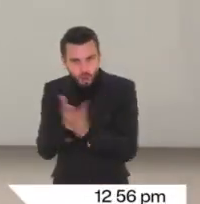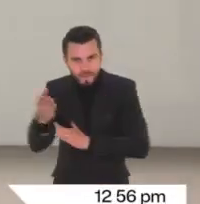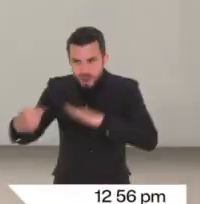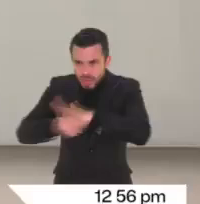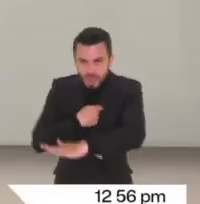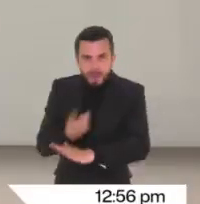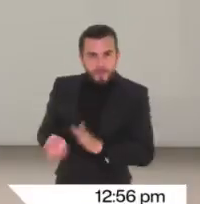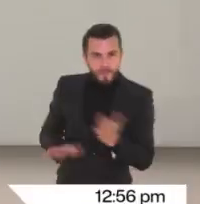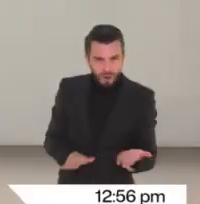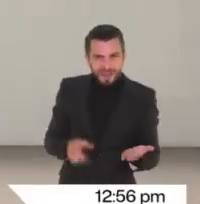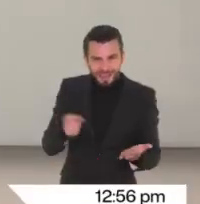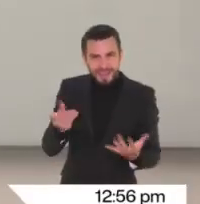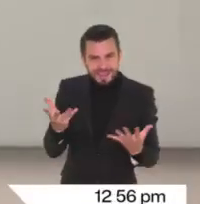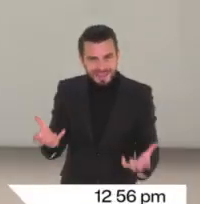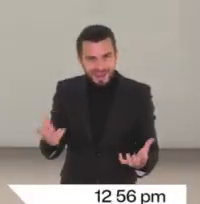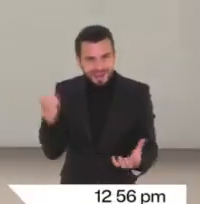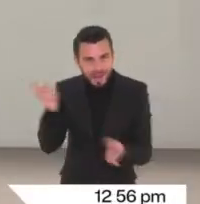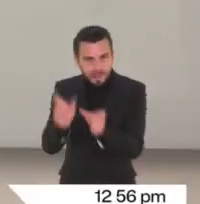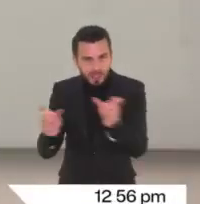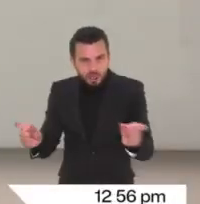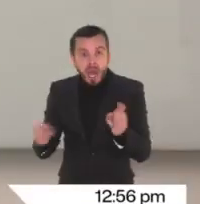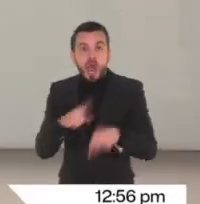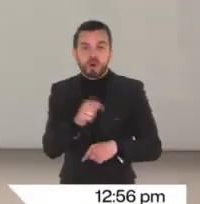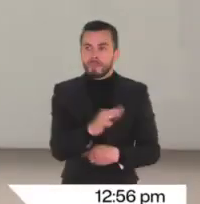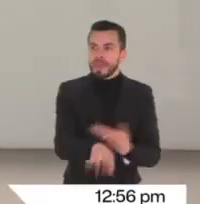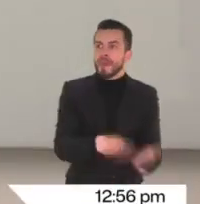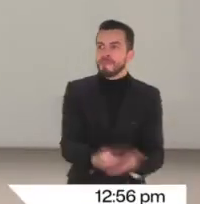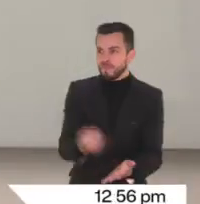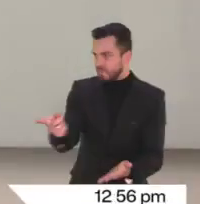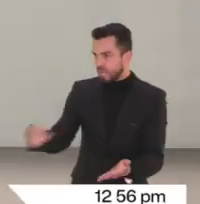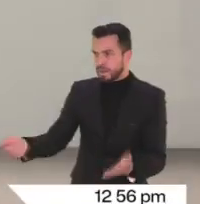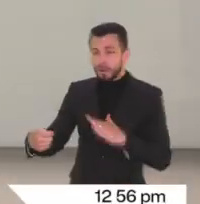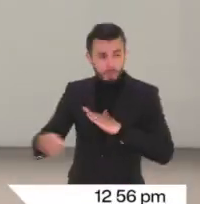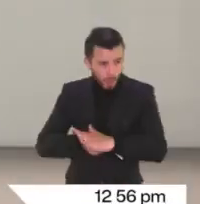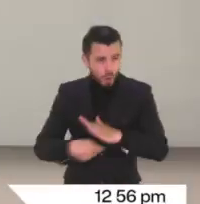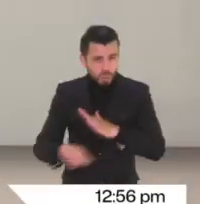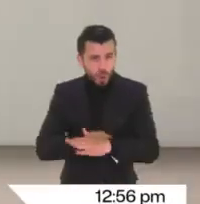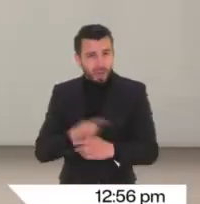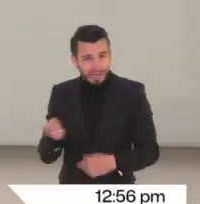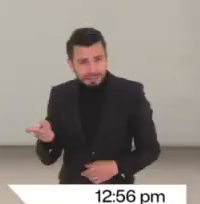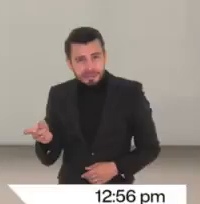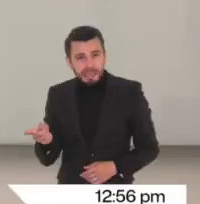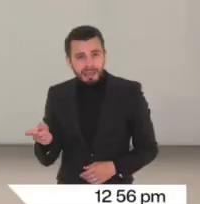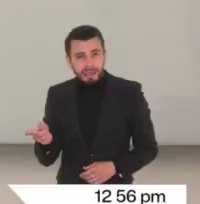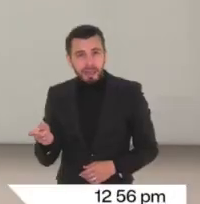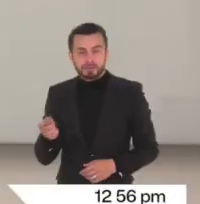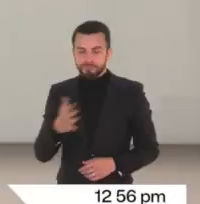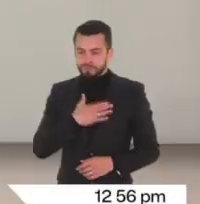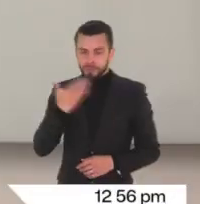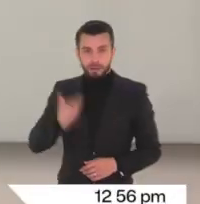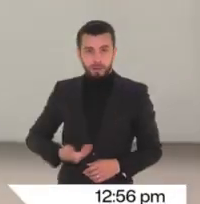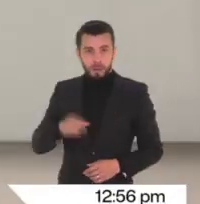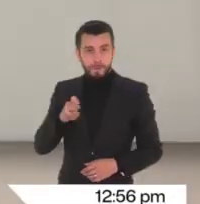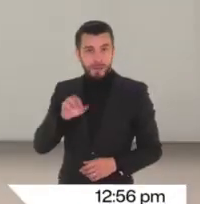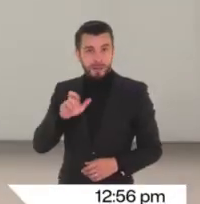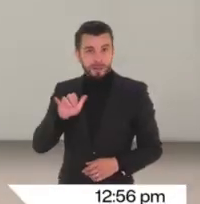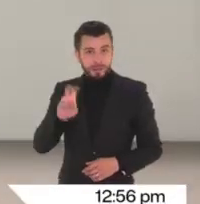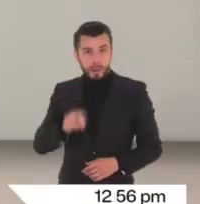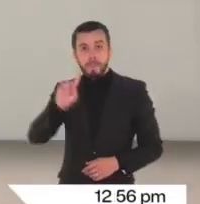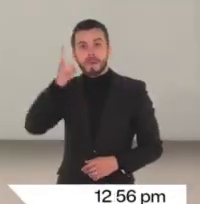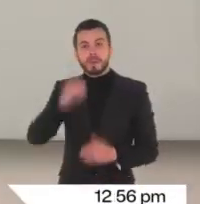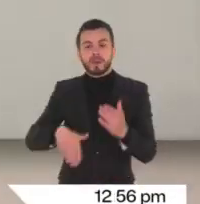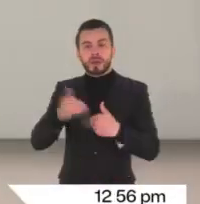de aquellas personas que ya han pagado para que me asesinen, es que Johnny Marín no se puede posesionar el